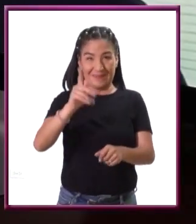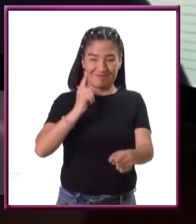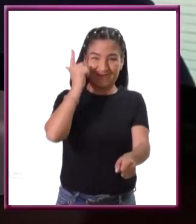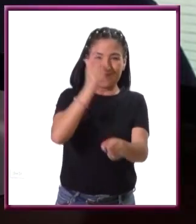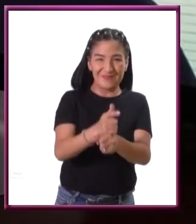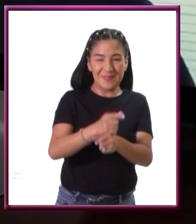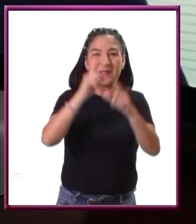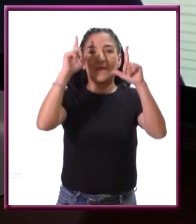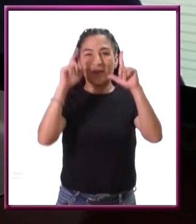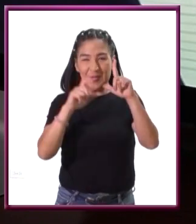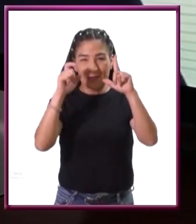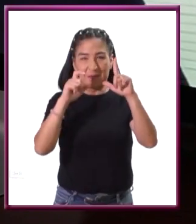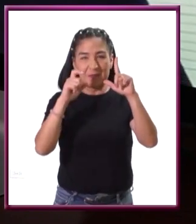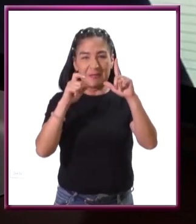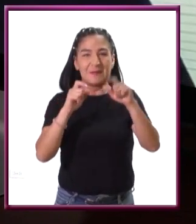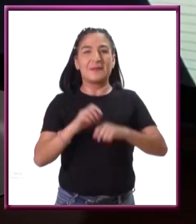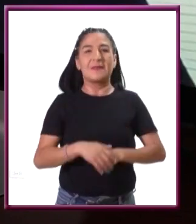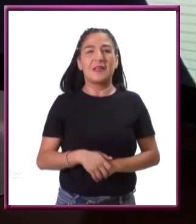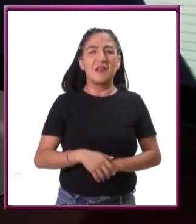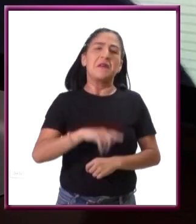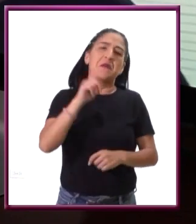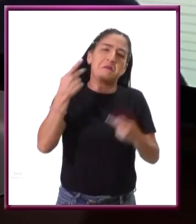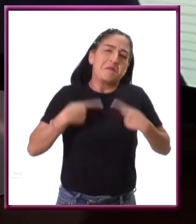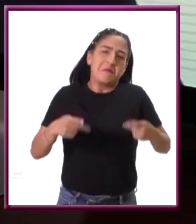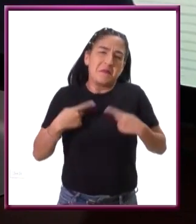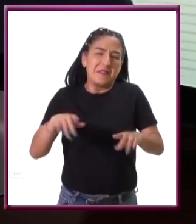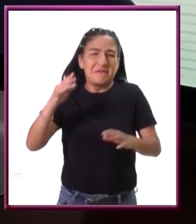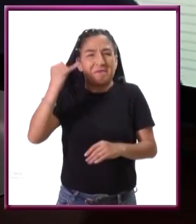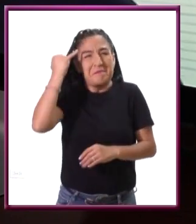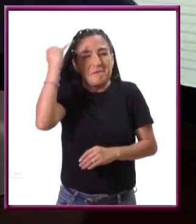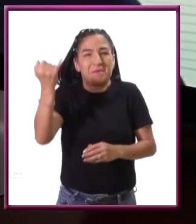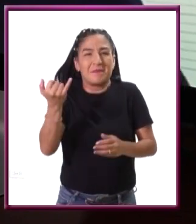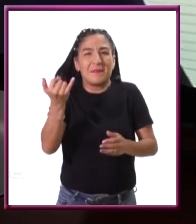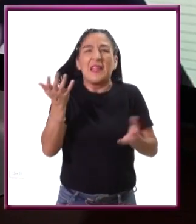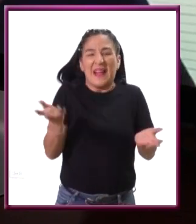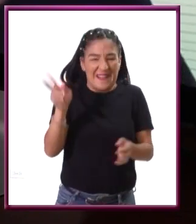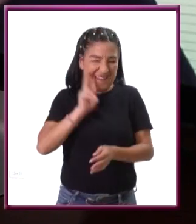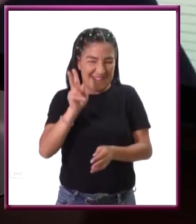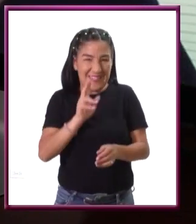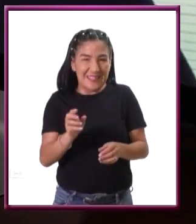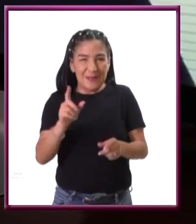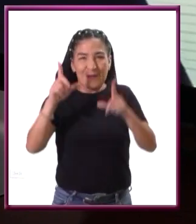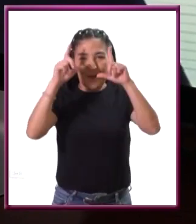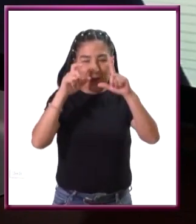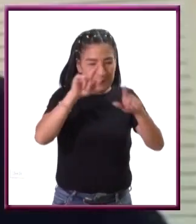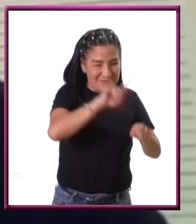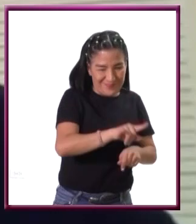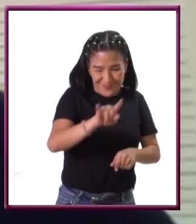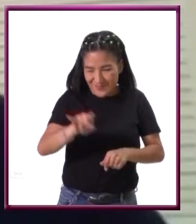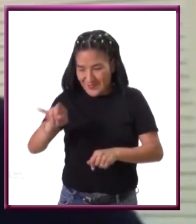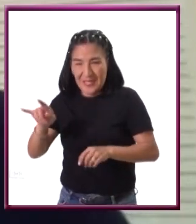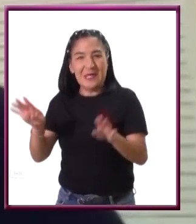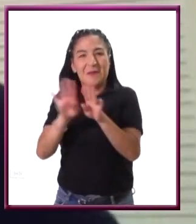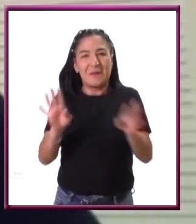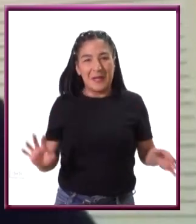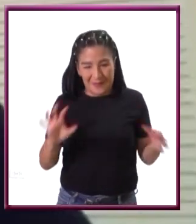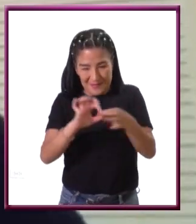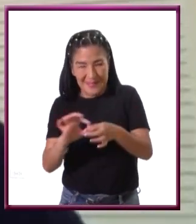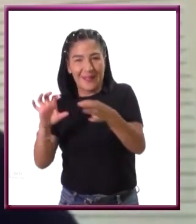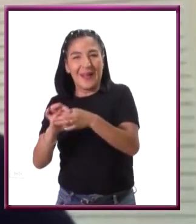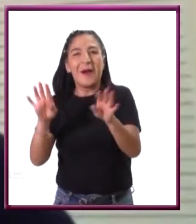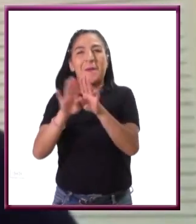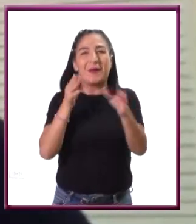la fotografía, pues a alguien se le ocurrió, bueno, y si ponemos varias fotografías secuenciales para que den esta ilusión